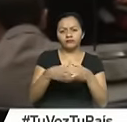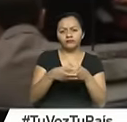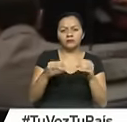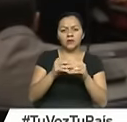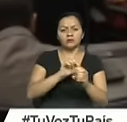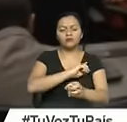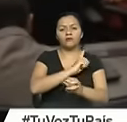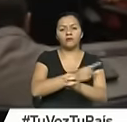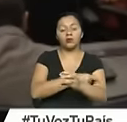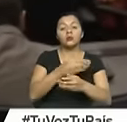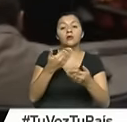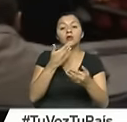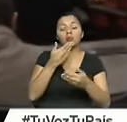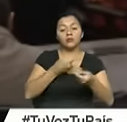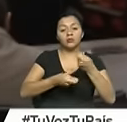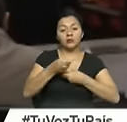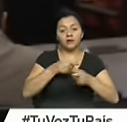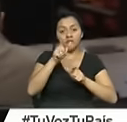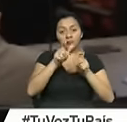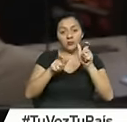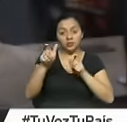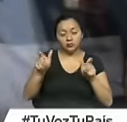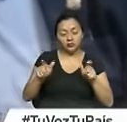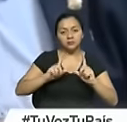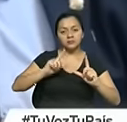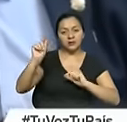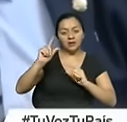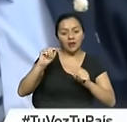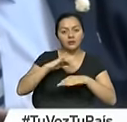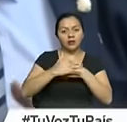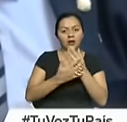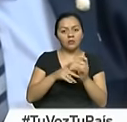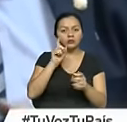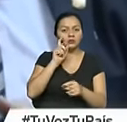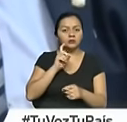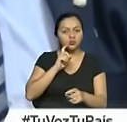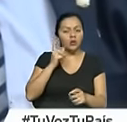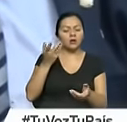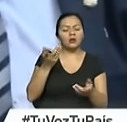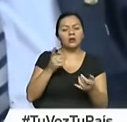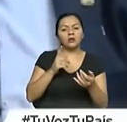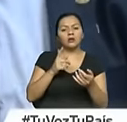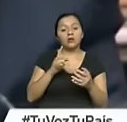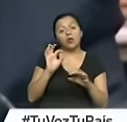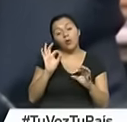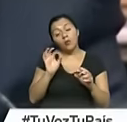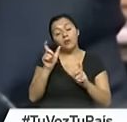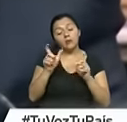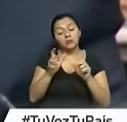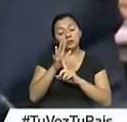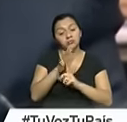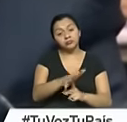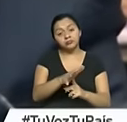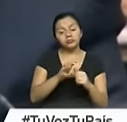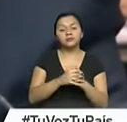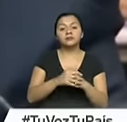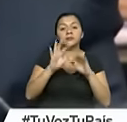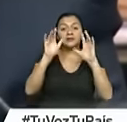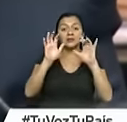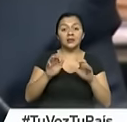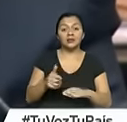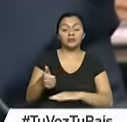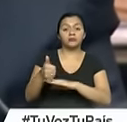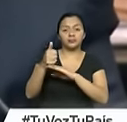como el tráfico de personas, tráfico de migrantes, explotación sexual y otras formas de victimización. El secretario de